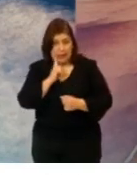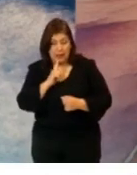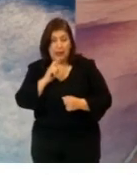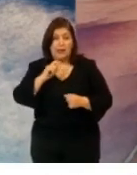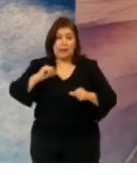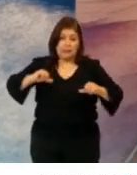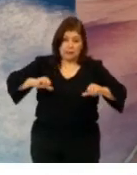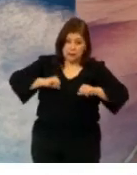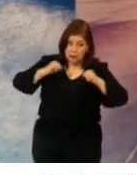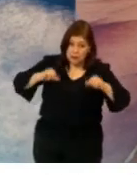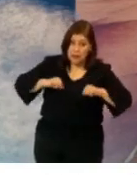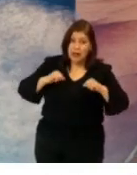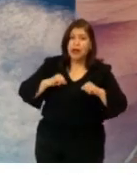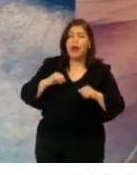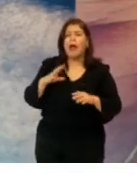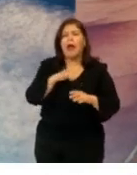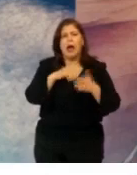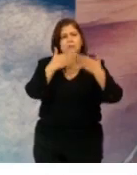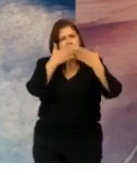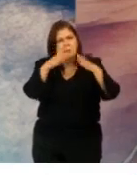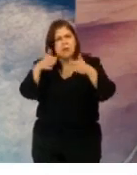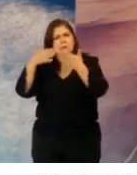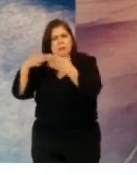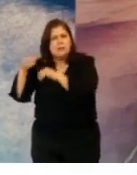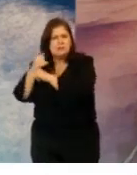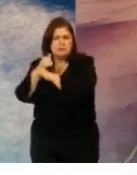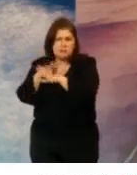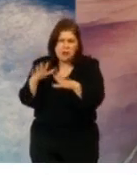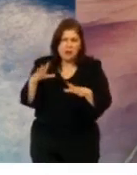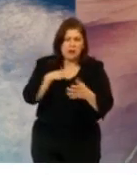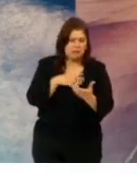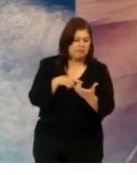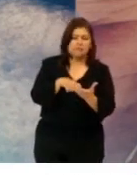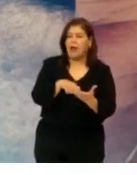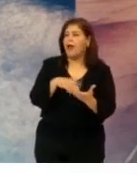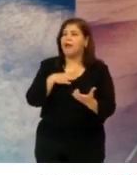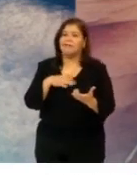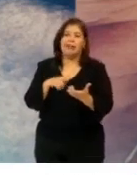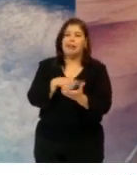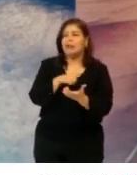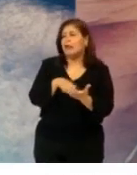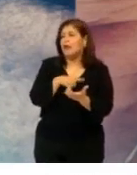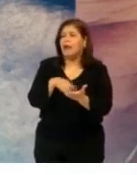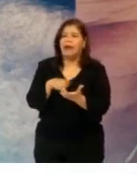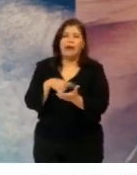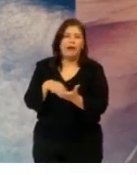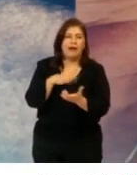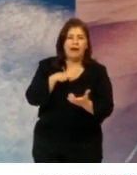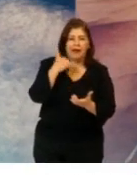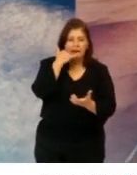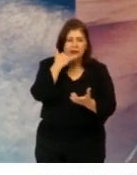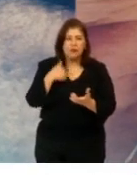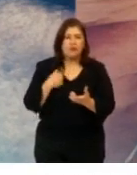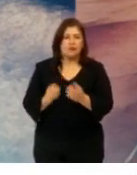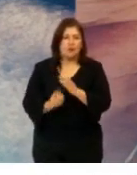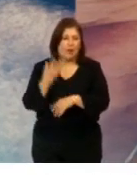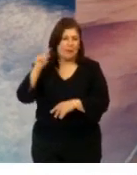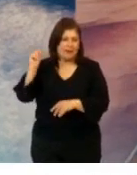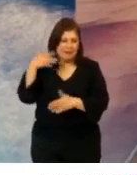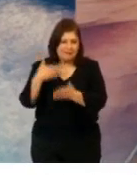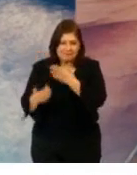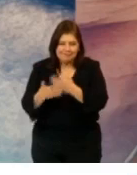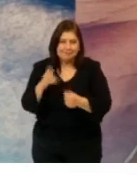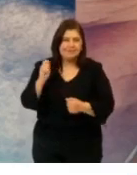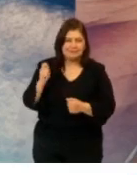tenemos mucho como acceso a la información porque nacimos con teléfono en la mano, no es la generación que nace con nuevas tecnologías, ahora que se habla